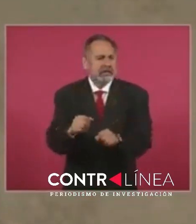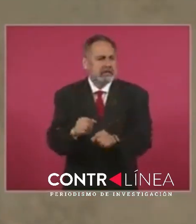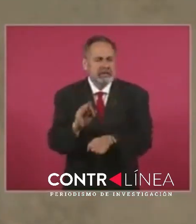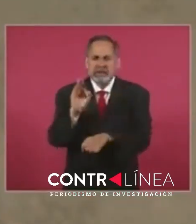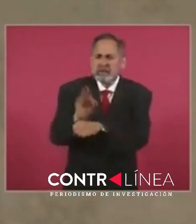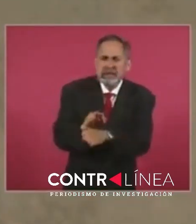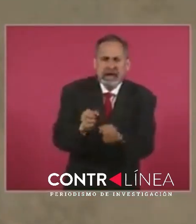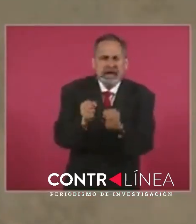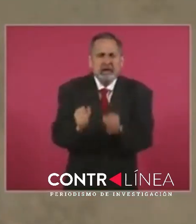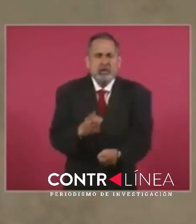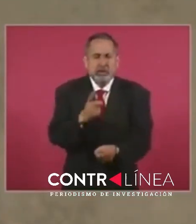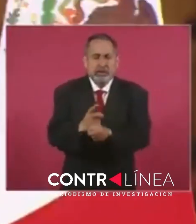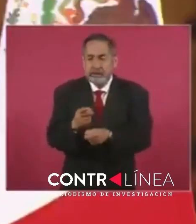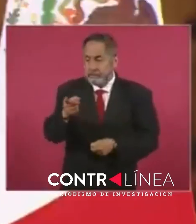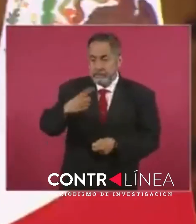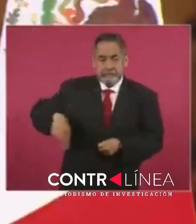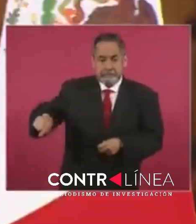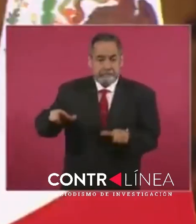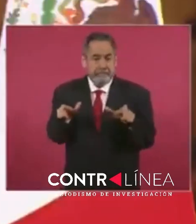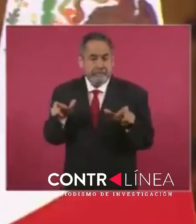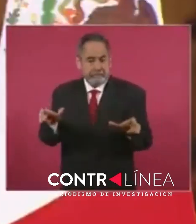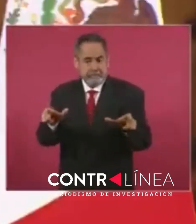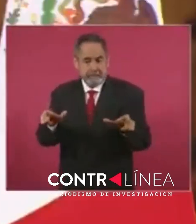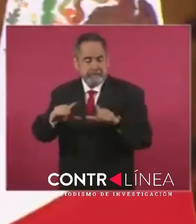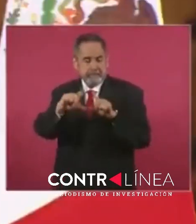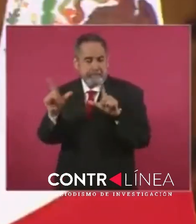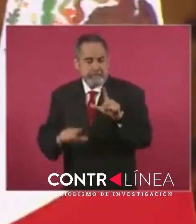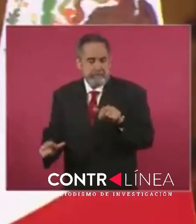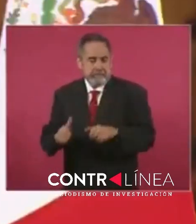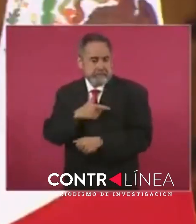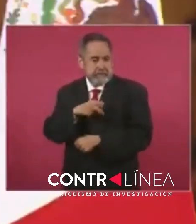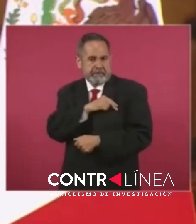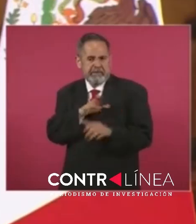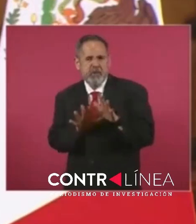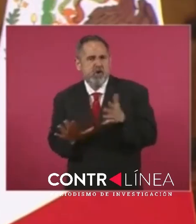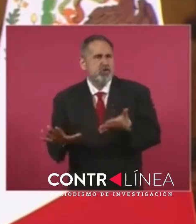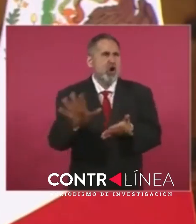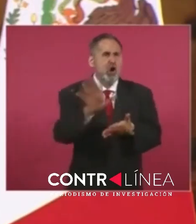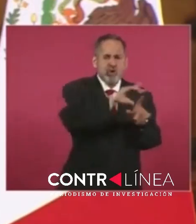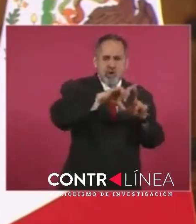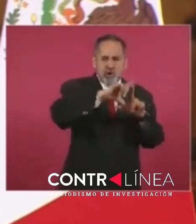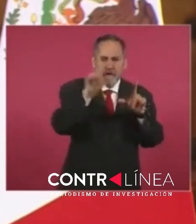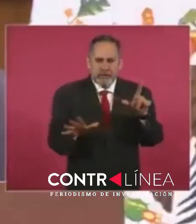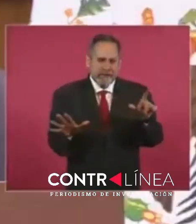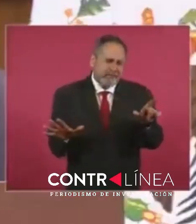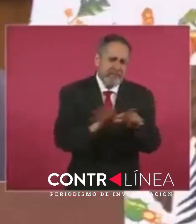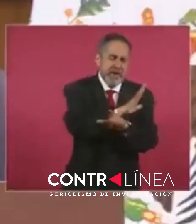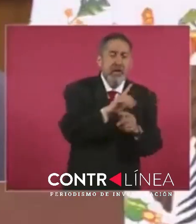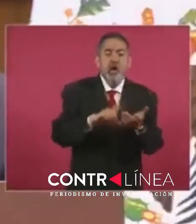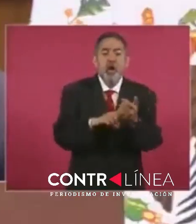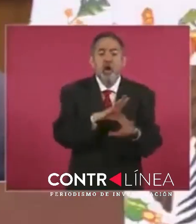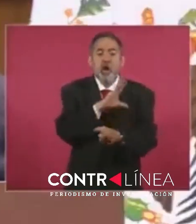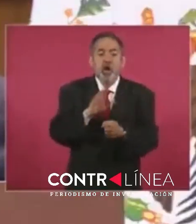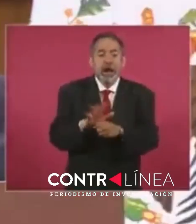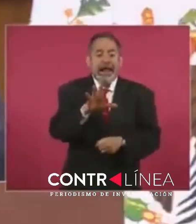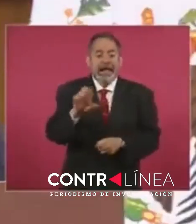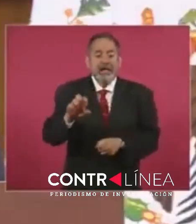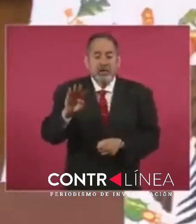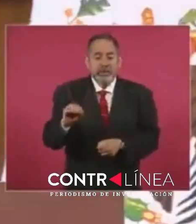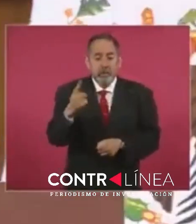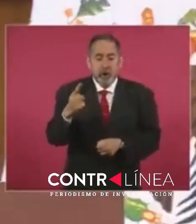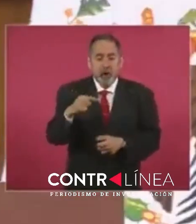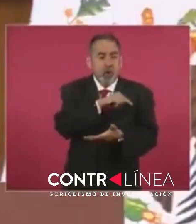pública. La Guardia Nacional opera en todo el territorio en 594